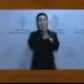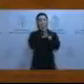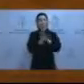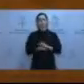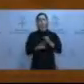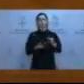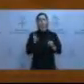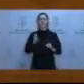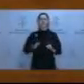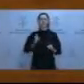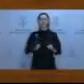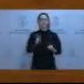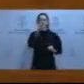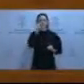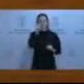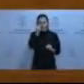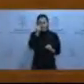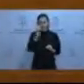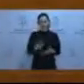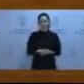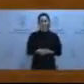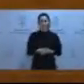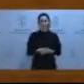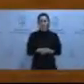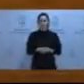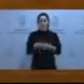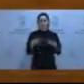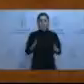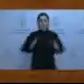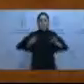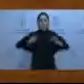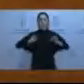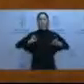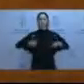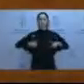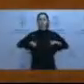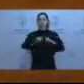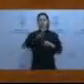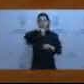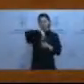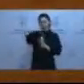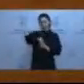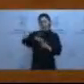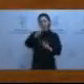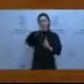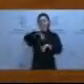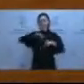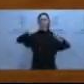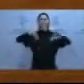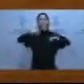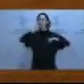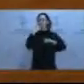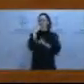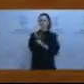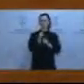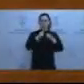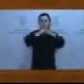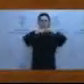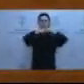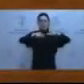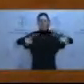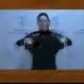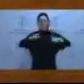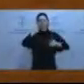habitual del Gobierno de Javier Fernández. La iniciativa que hoy nos ocupa no iba a ser una excepción a esta mala práctica, extendida en la totalidad del